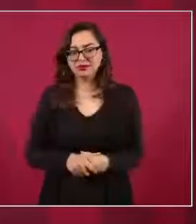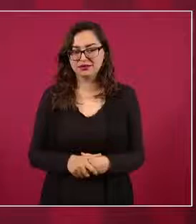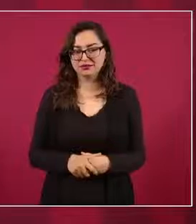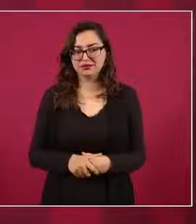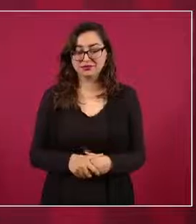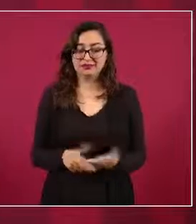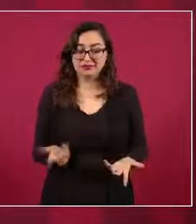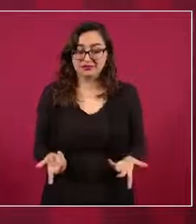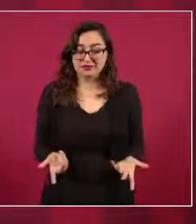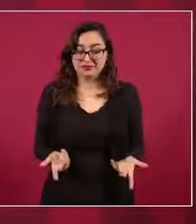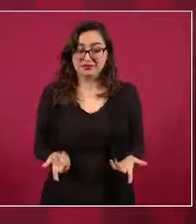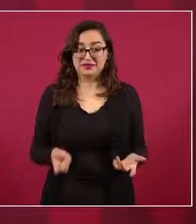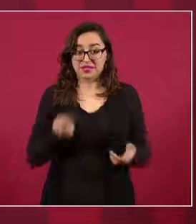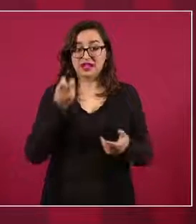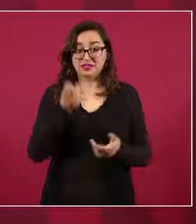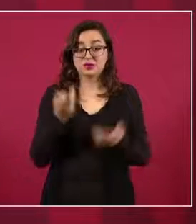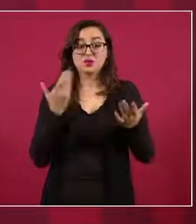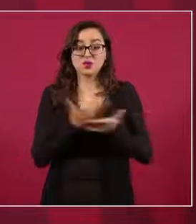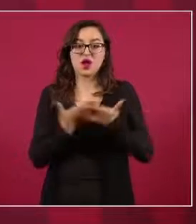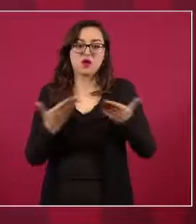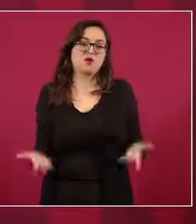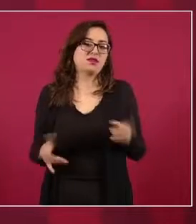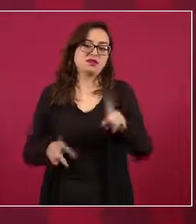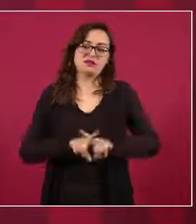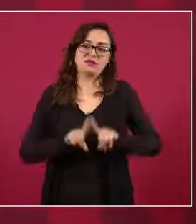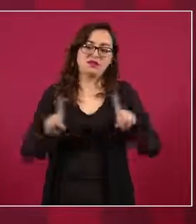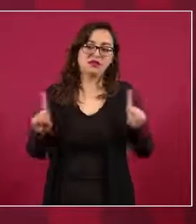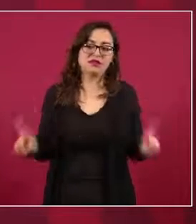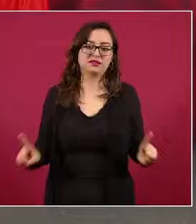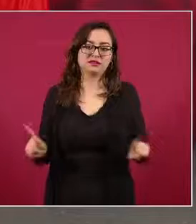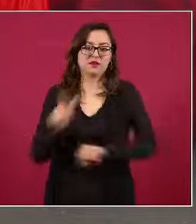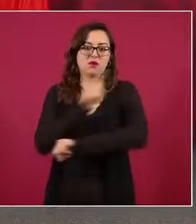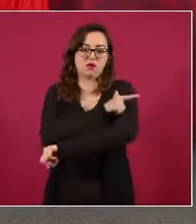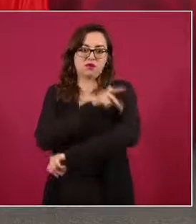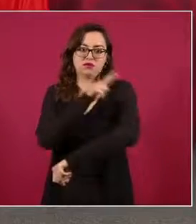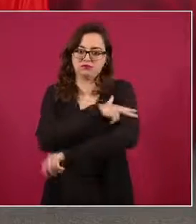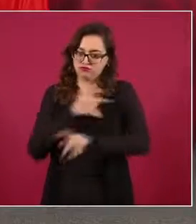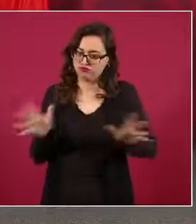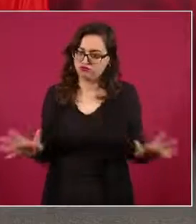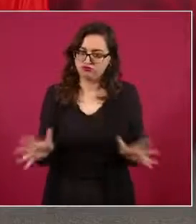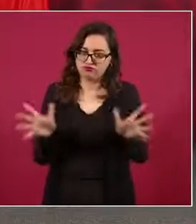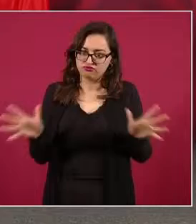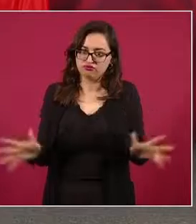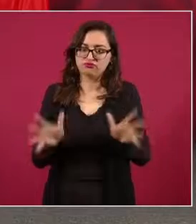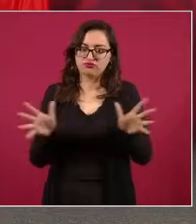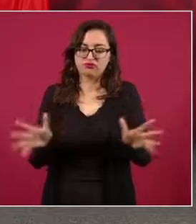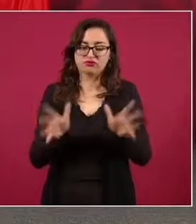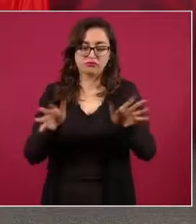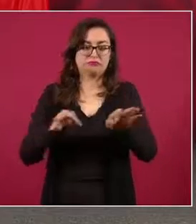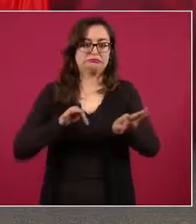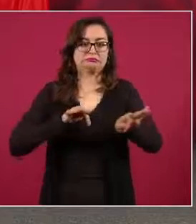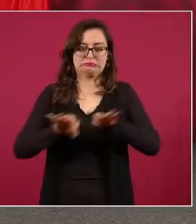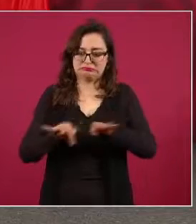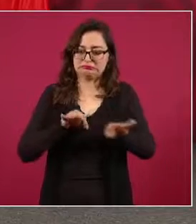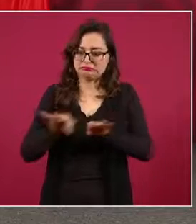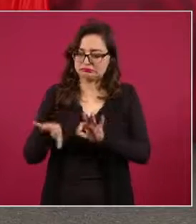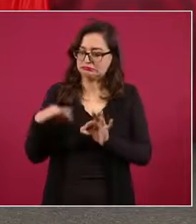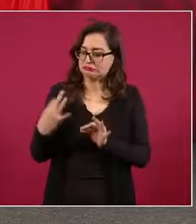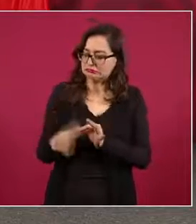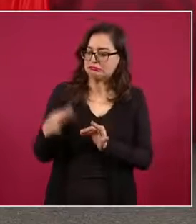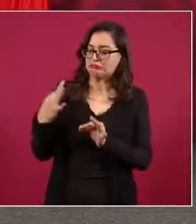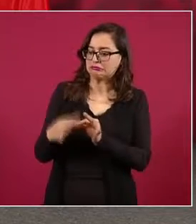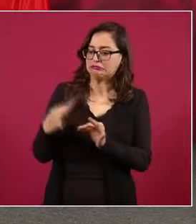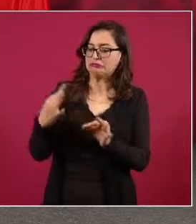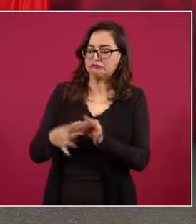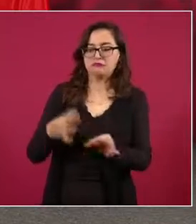Entonces, ese es el asunto ahora con lo de la Guardia Nacional, que está funcionando y